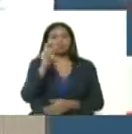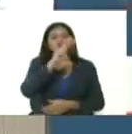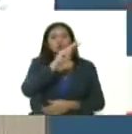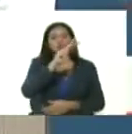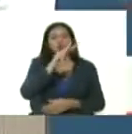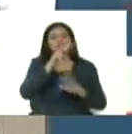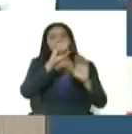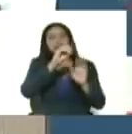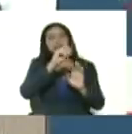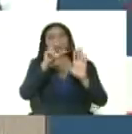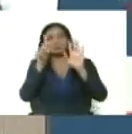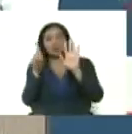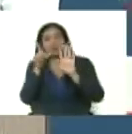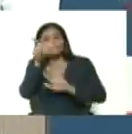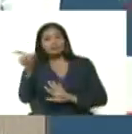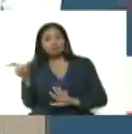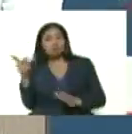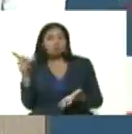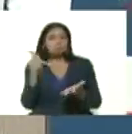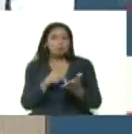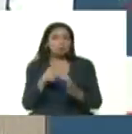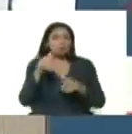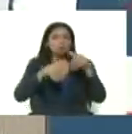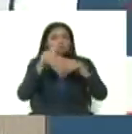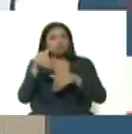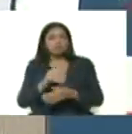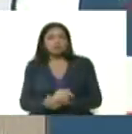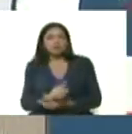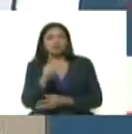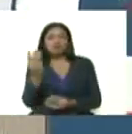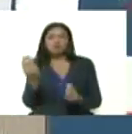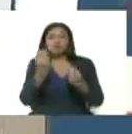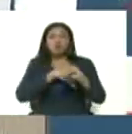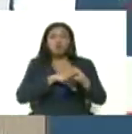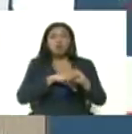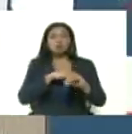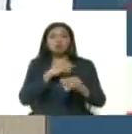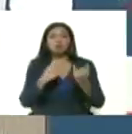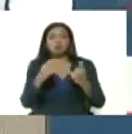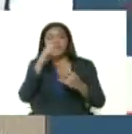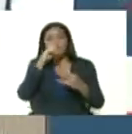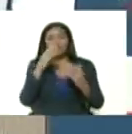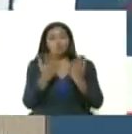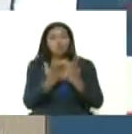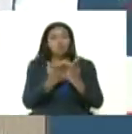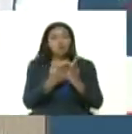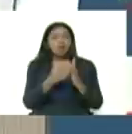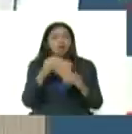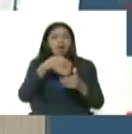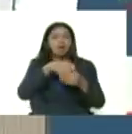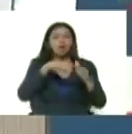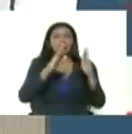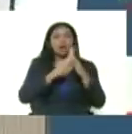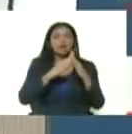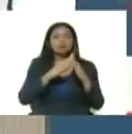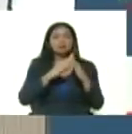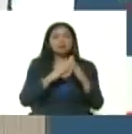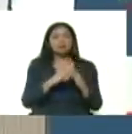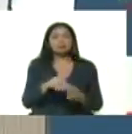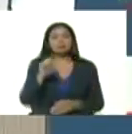3.350.206 personas. Aquellos que estaban de acuerdo con culminar el año escolar en los hogares, sí,